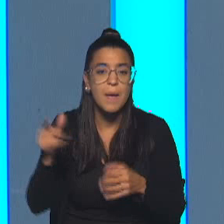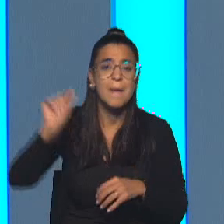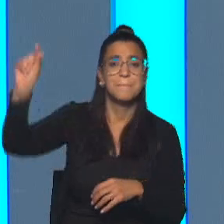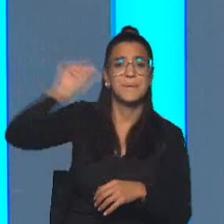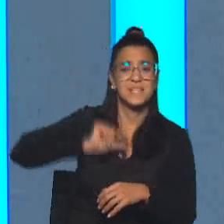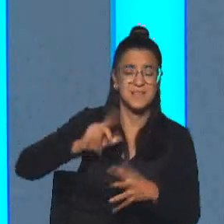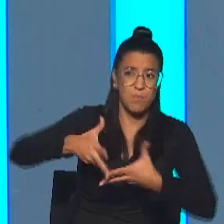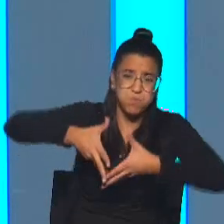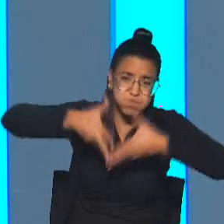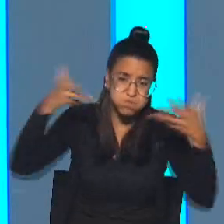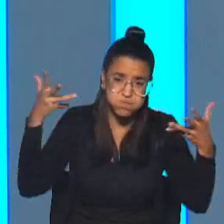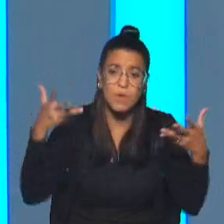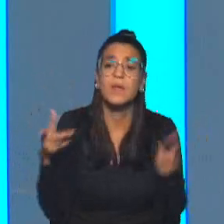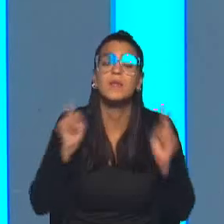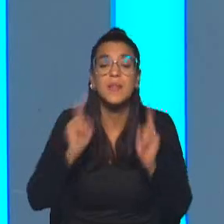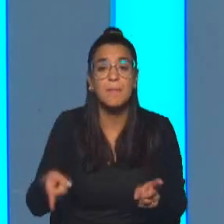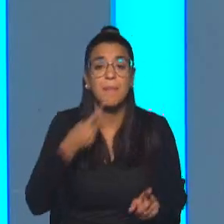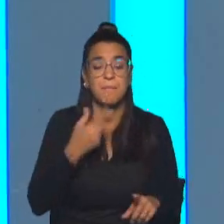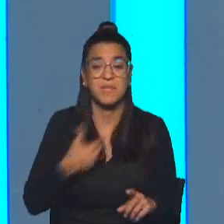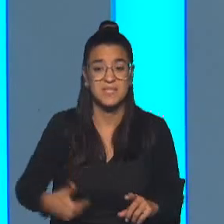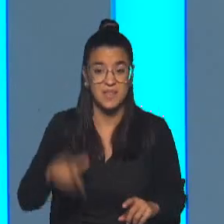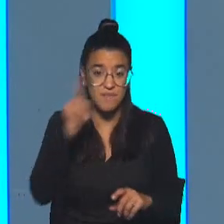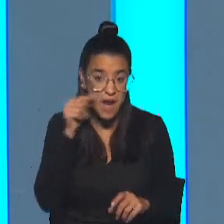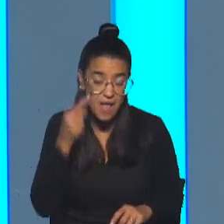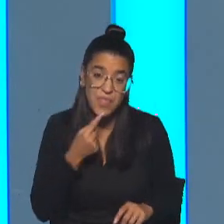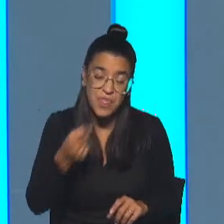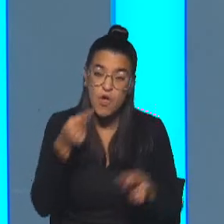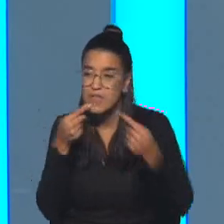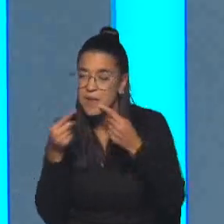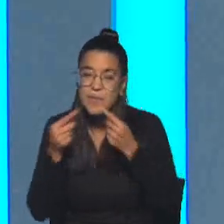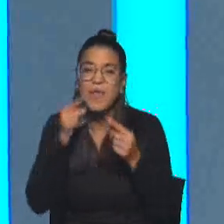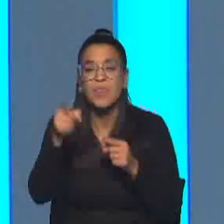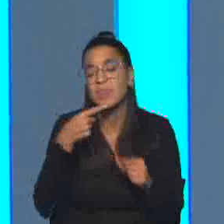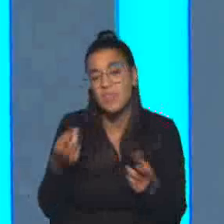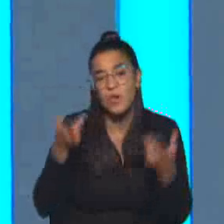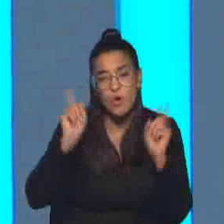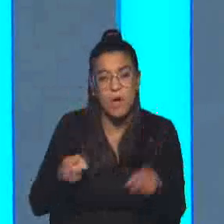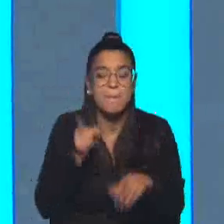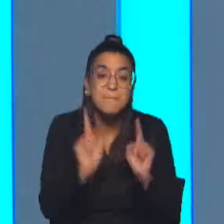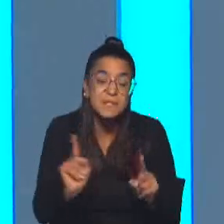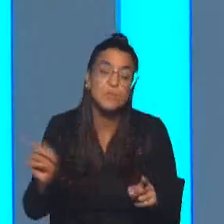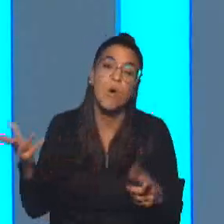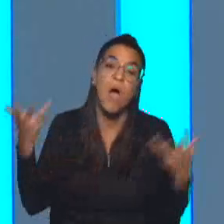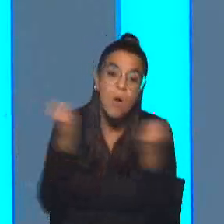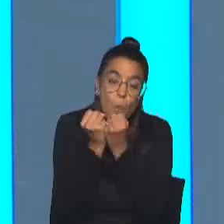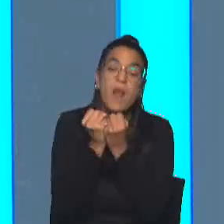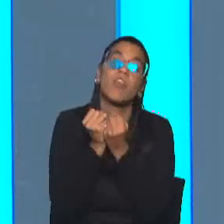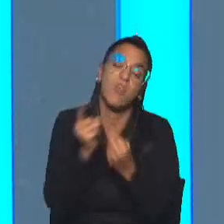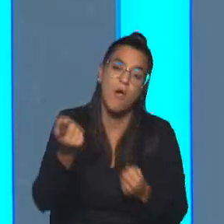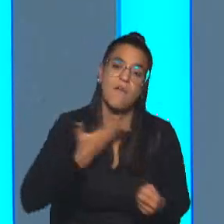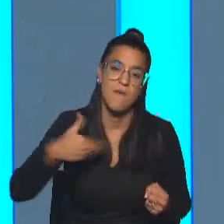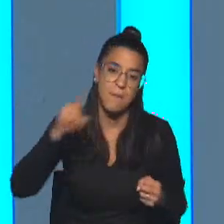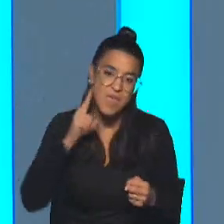que fue extraordinario, y es más, dijo el presidente Alberto Fernández en esta entrevista que indirectamente con este acuerdo el fondo reconoce